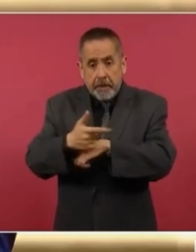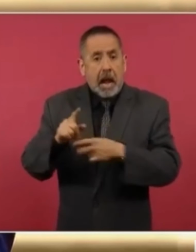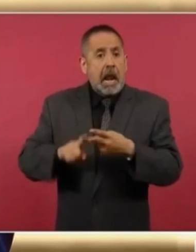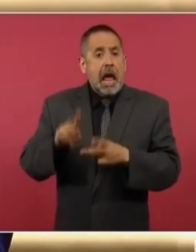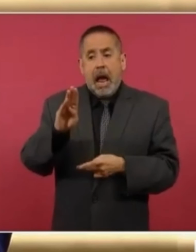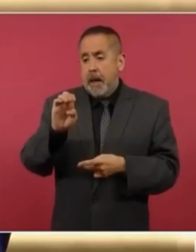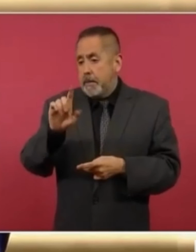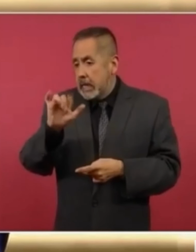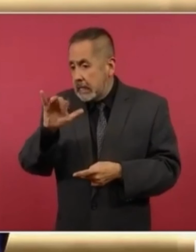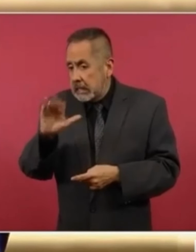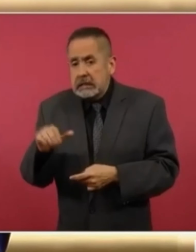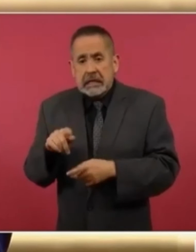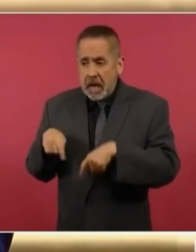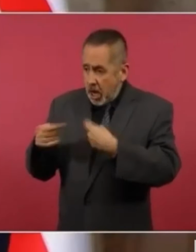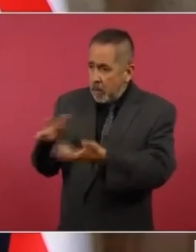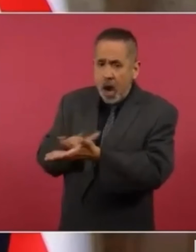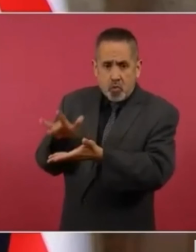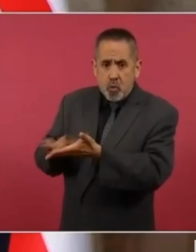Belice,